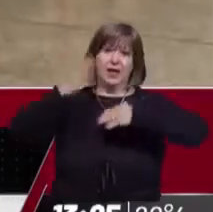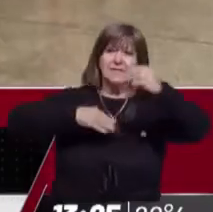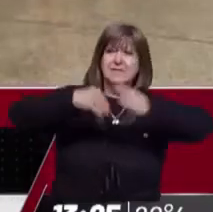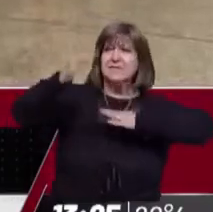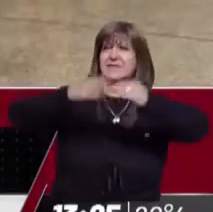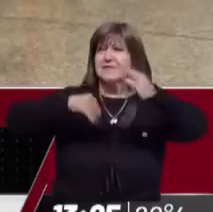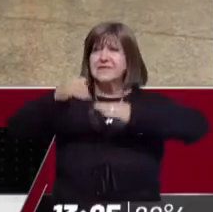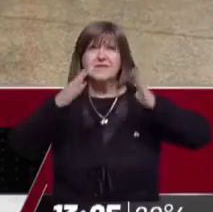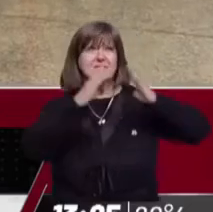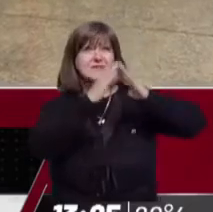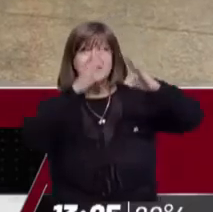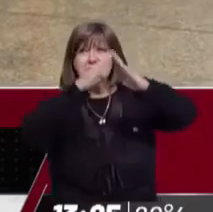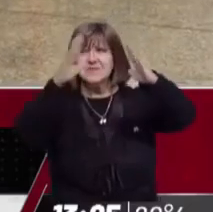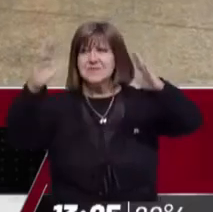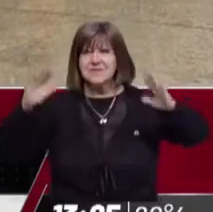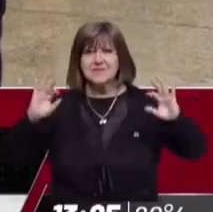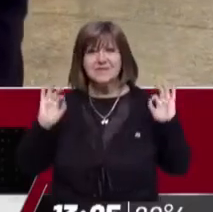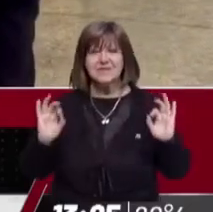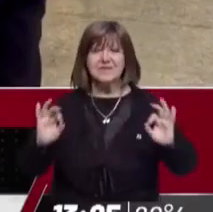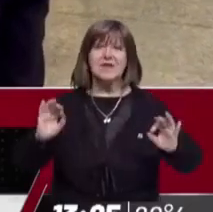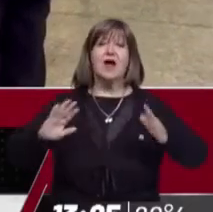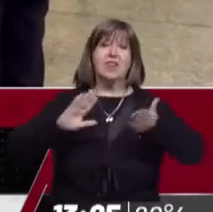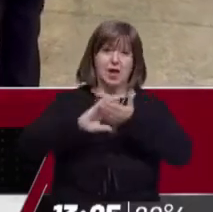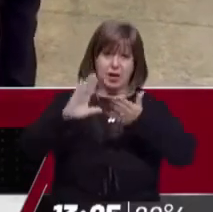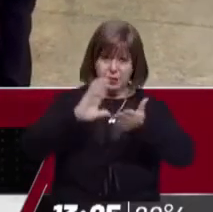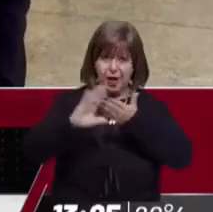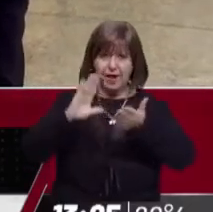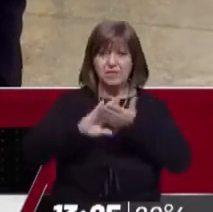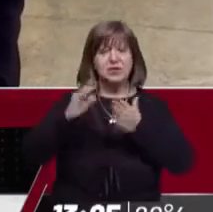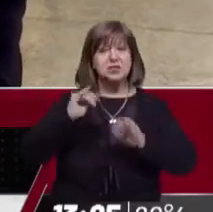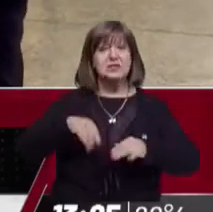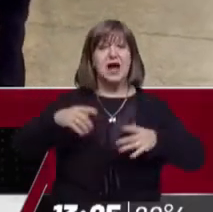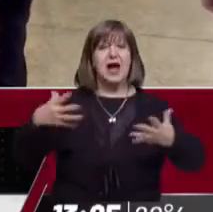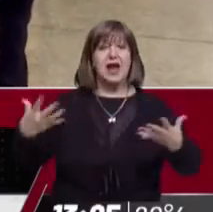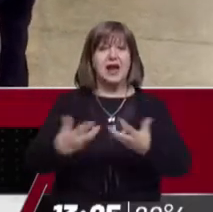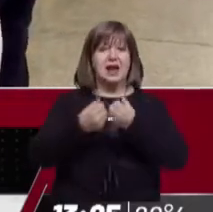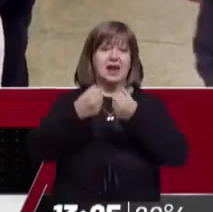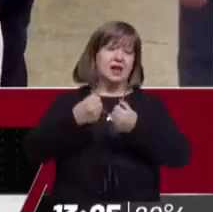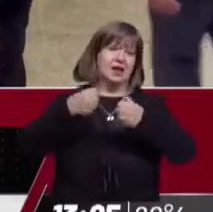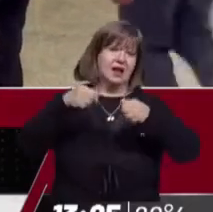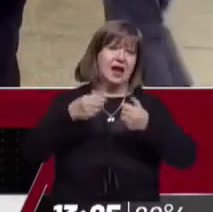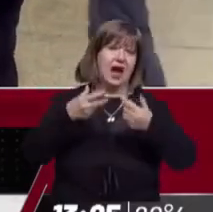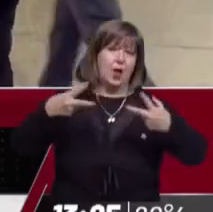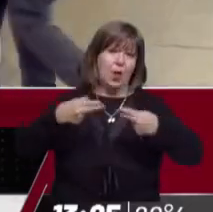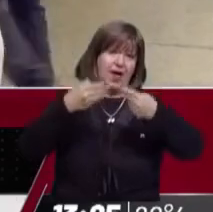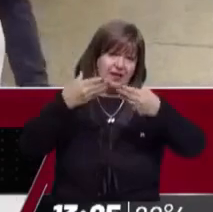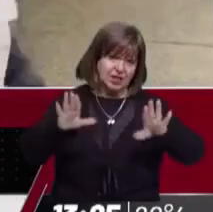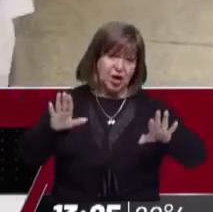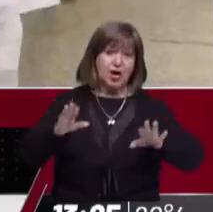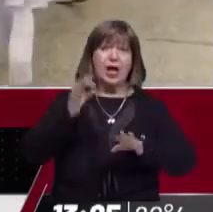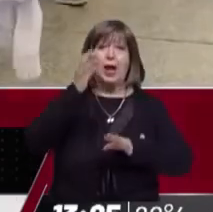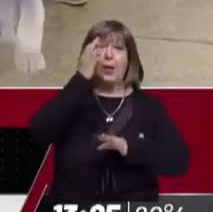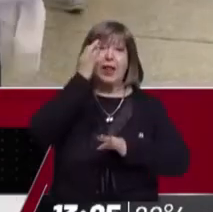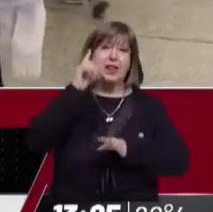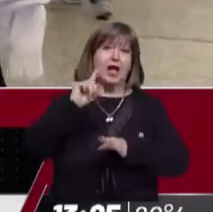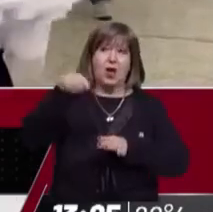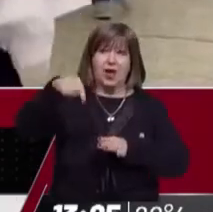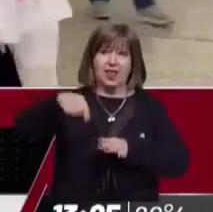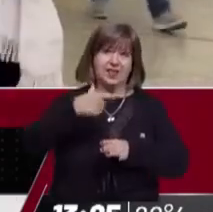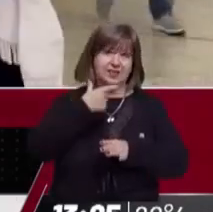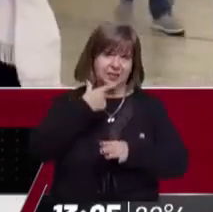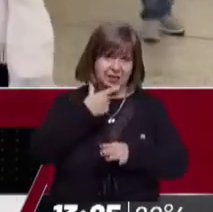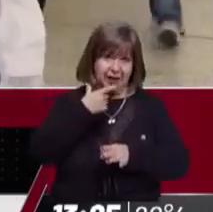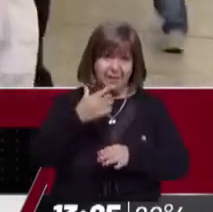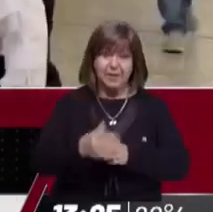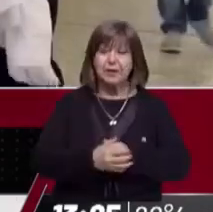Ruta 82. ¿Cómo le cuesta a los emprendedores? Pero miren qué lindo esto, porque has juntado emprendedores de Cacheuti y de todo Mendoza, vino y chocolate en los bosques de Cacheuti. Vamos a